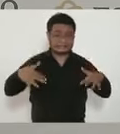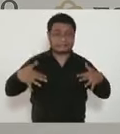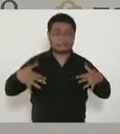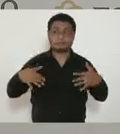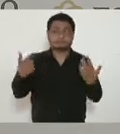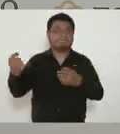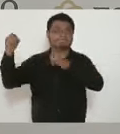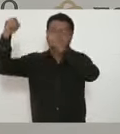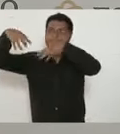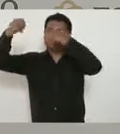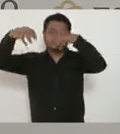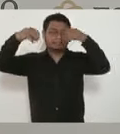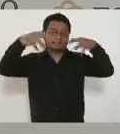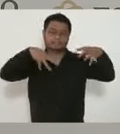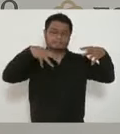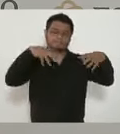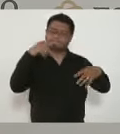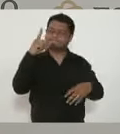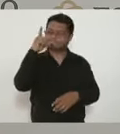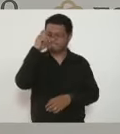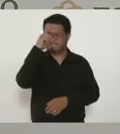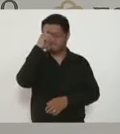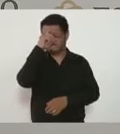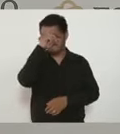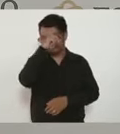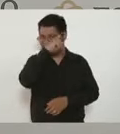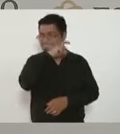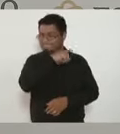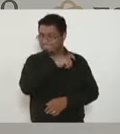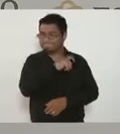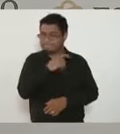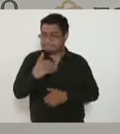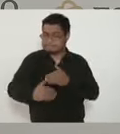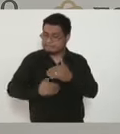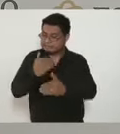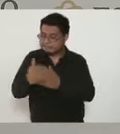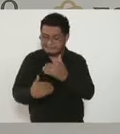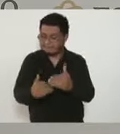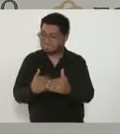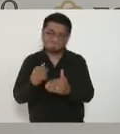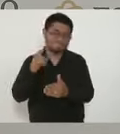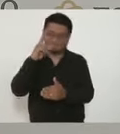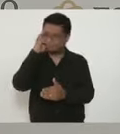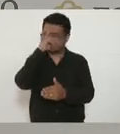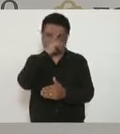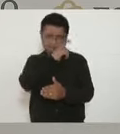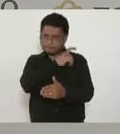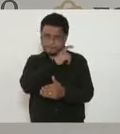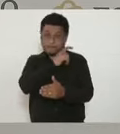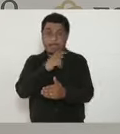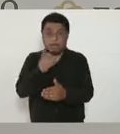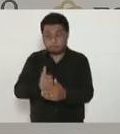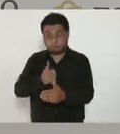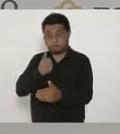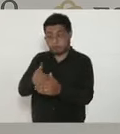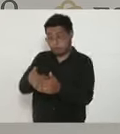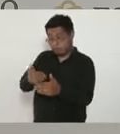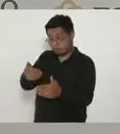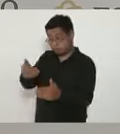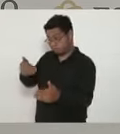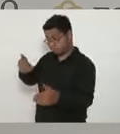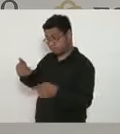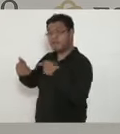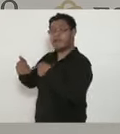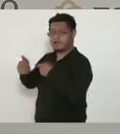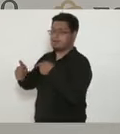ya es más difícil avanzar en la construcción de estas obras. De modo que